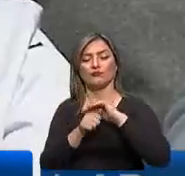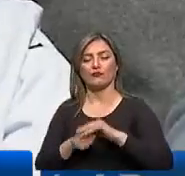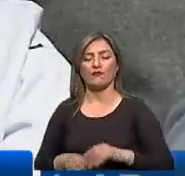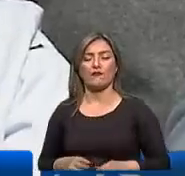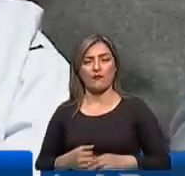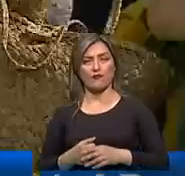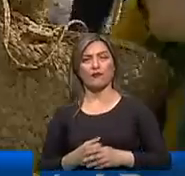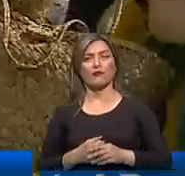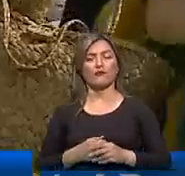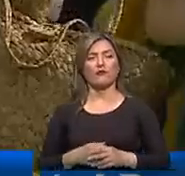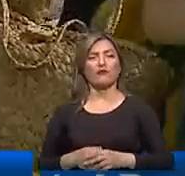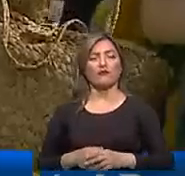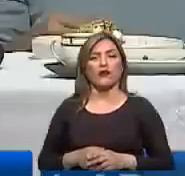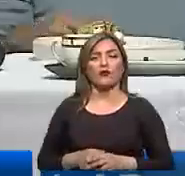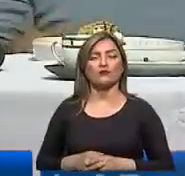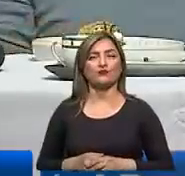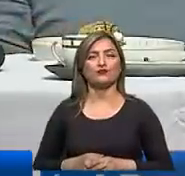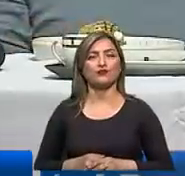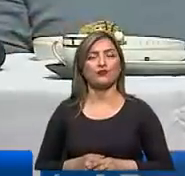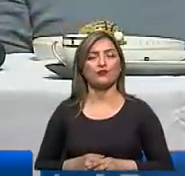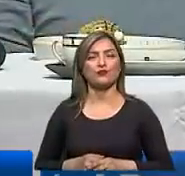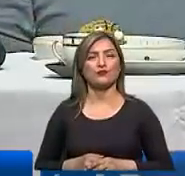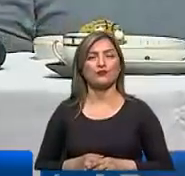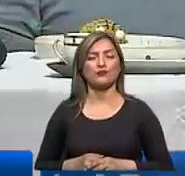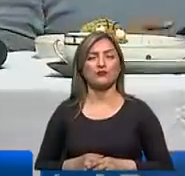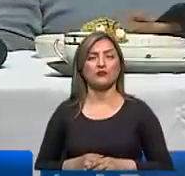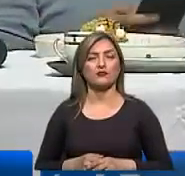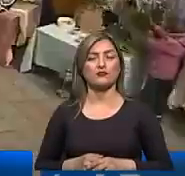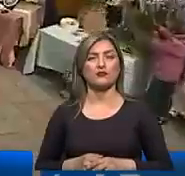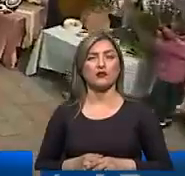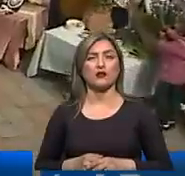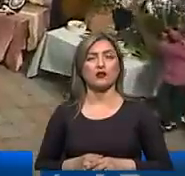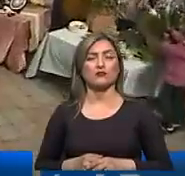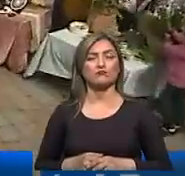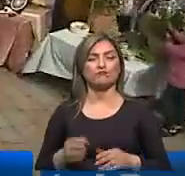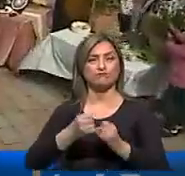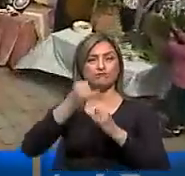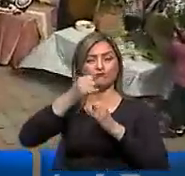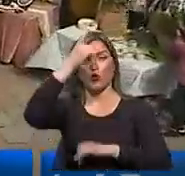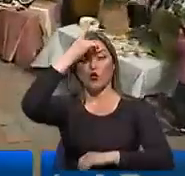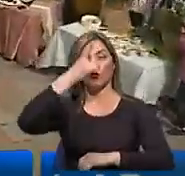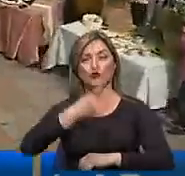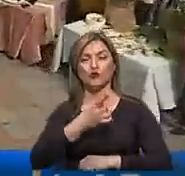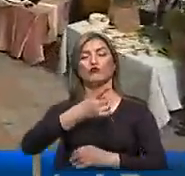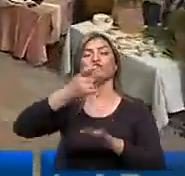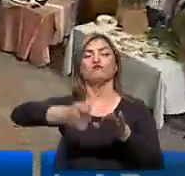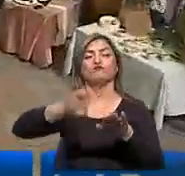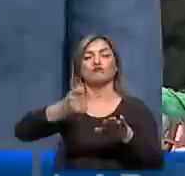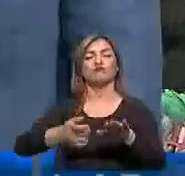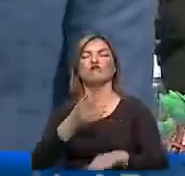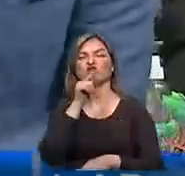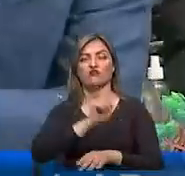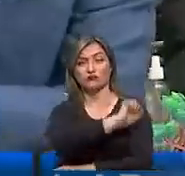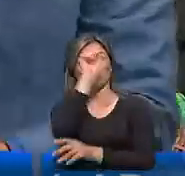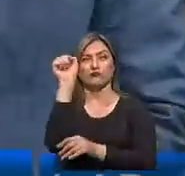los participantes. Y es que su voto fue secreto. Sin embargo, al final el jurado tomó su decisión y la balanza se